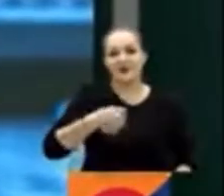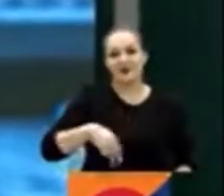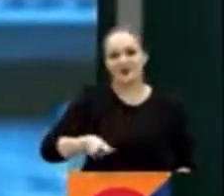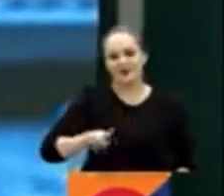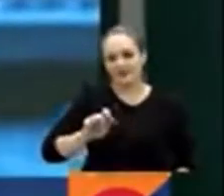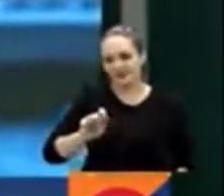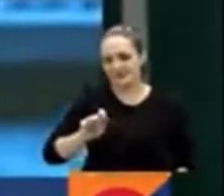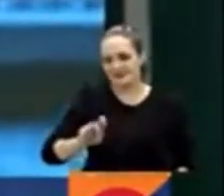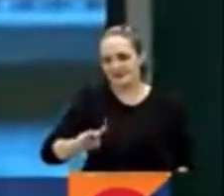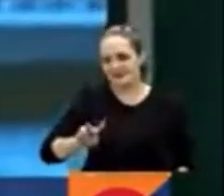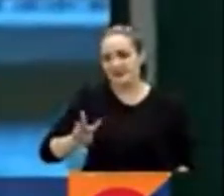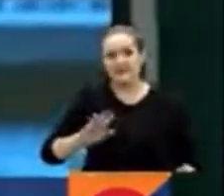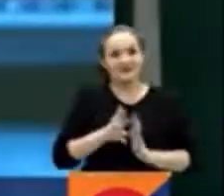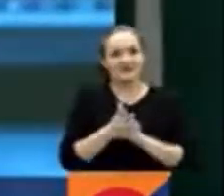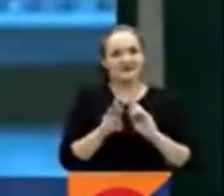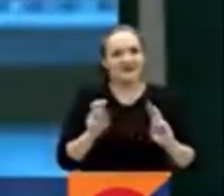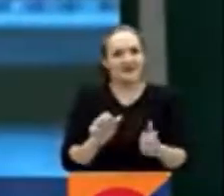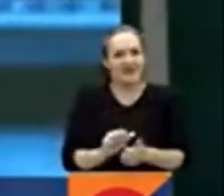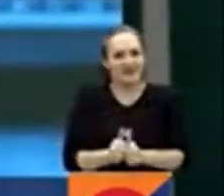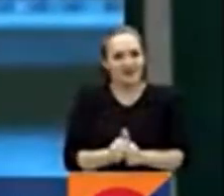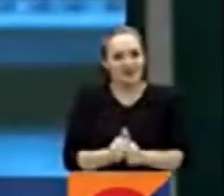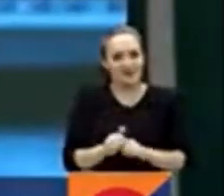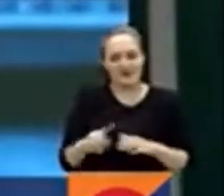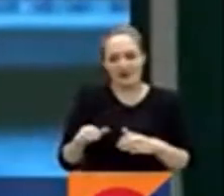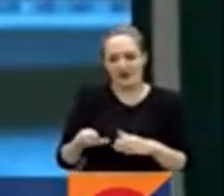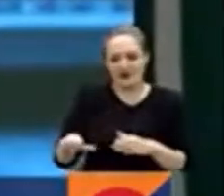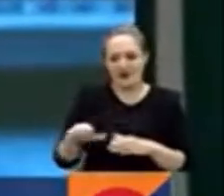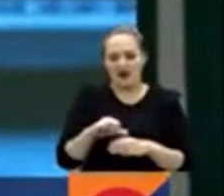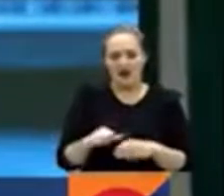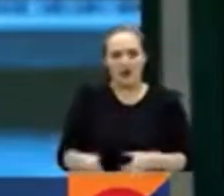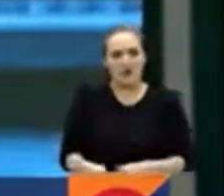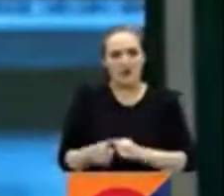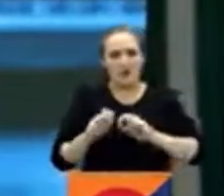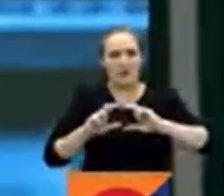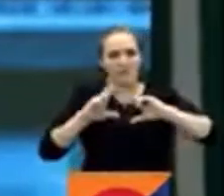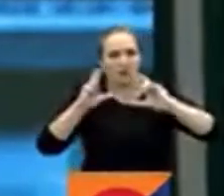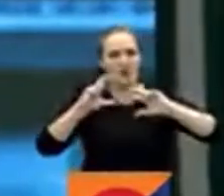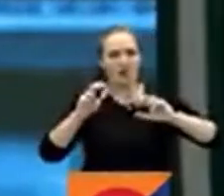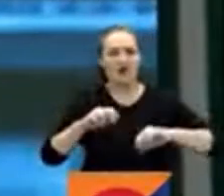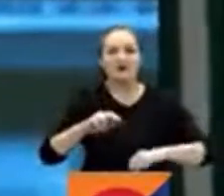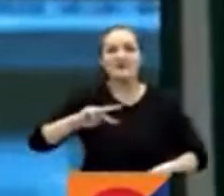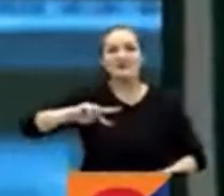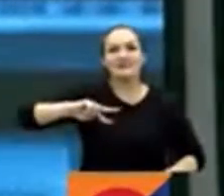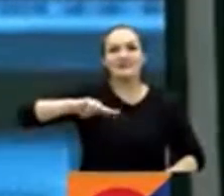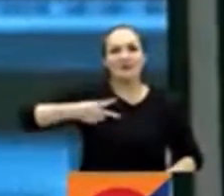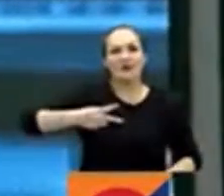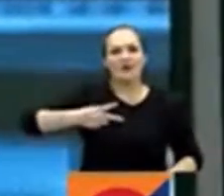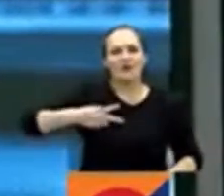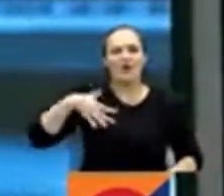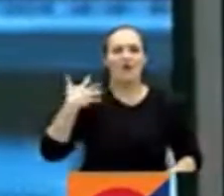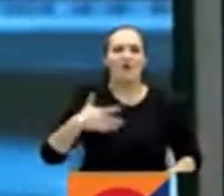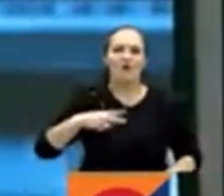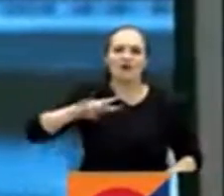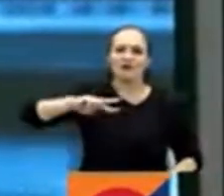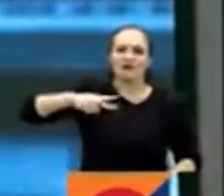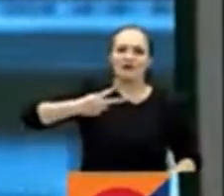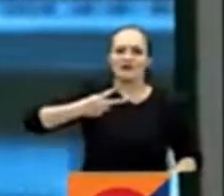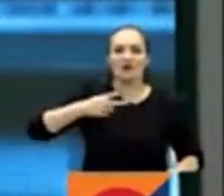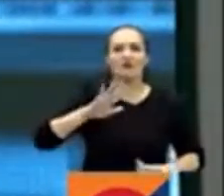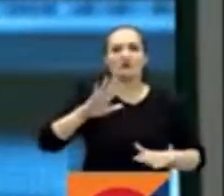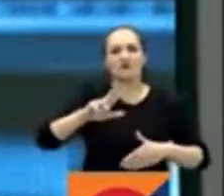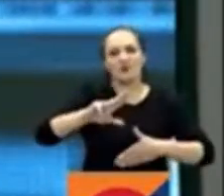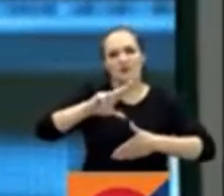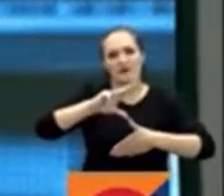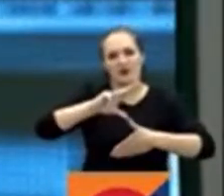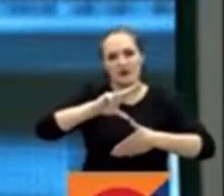Y 23 minutos, hablemos de deportes y de la Selección Colombia Femenina de Voleibol. Es subcampeona de la Copa Panamericana, disputada en Hermosillo, México. El